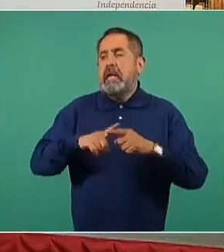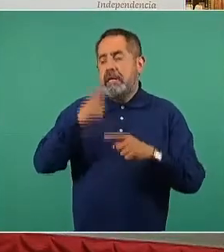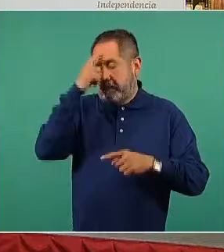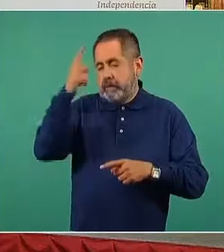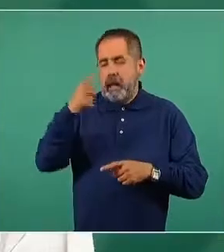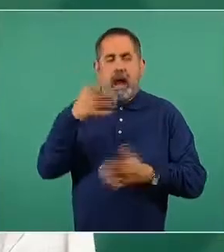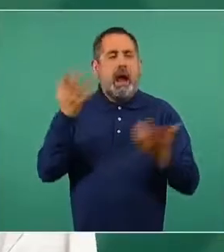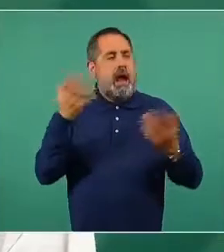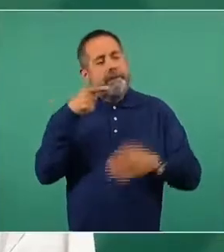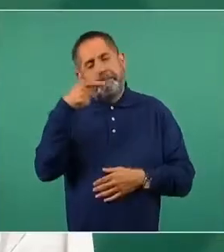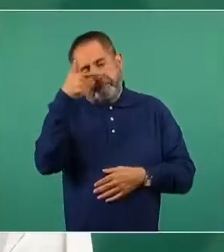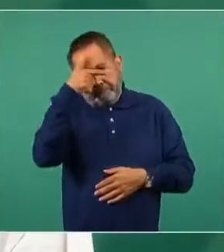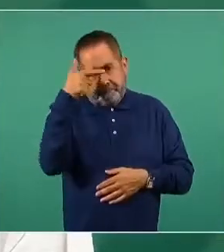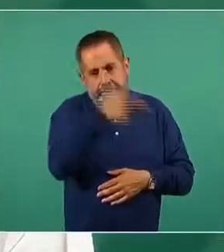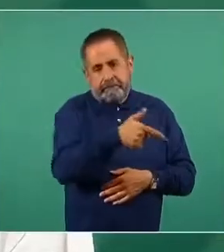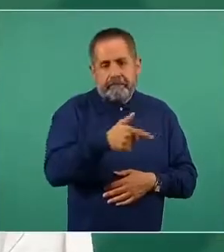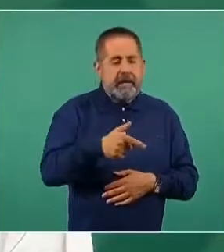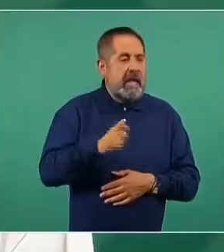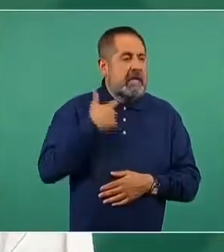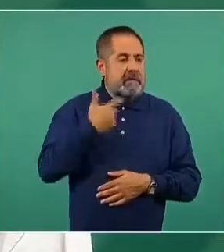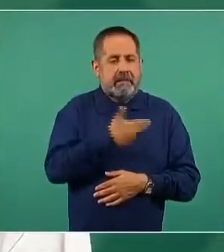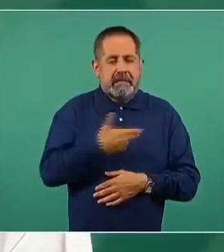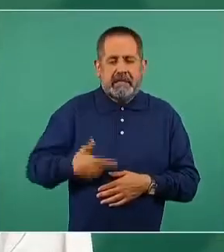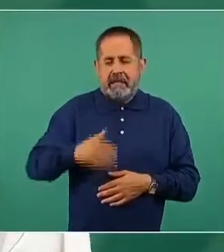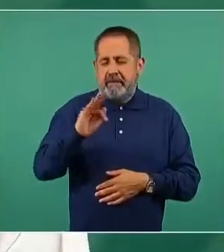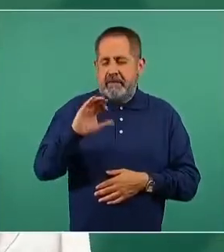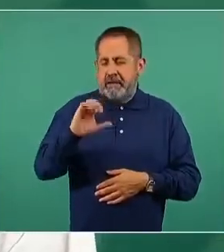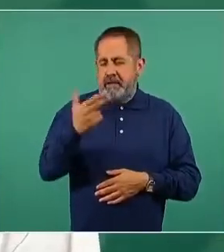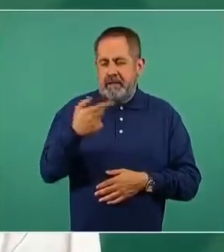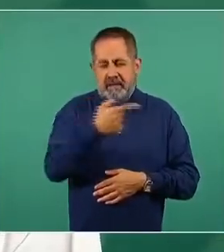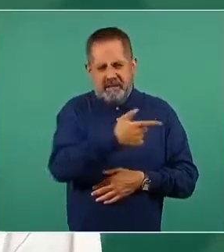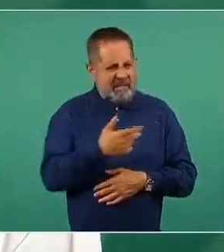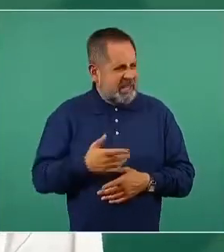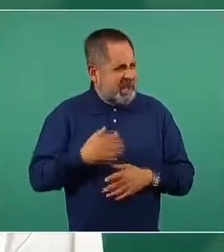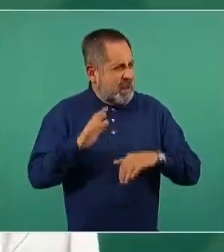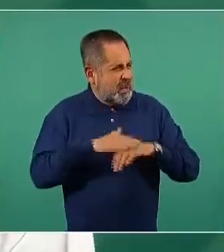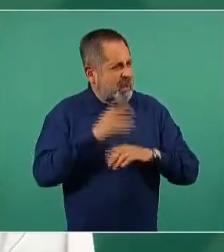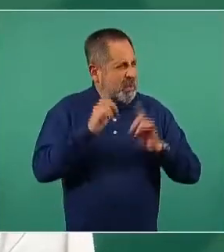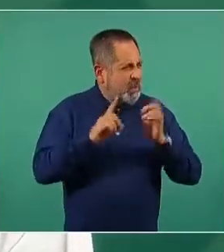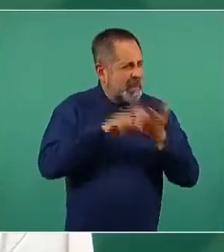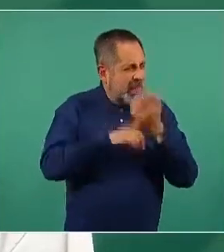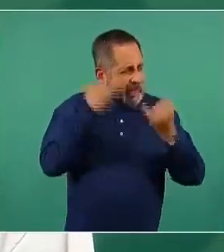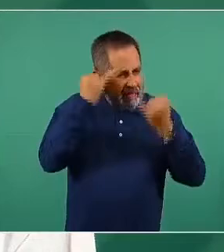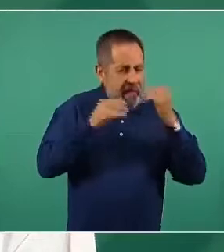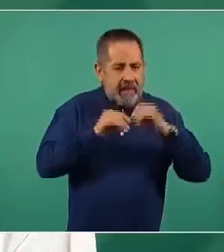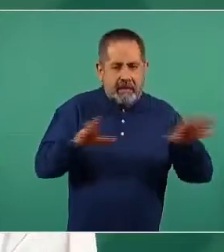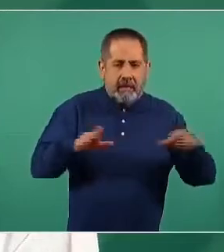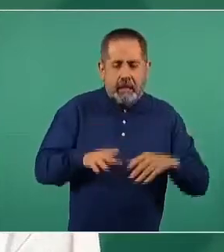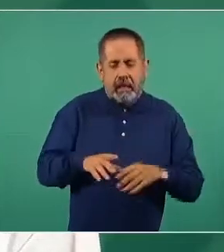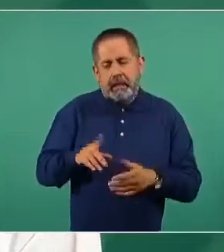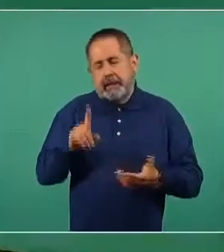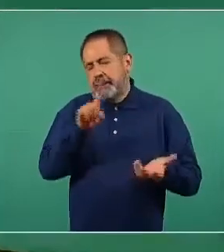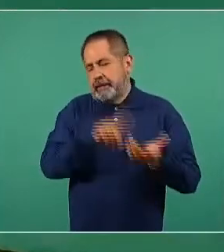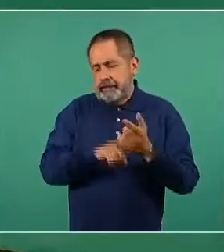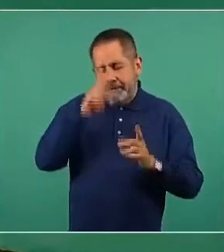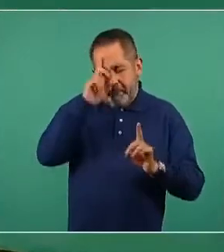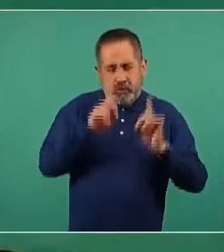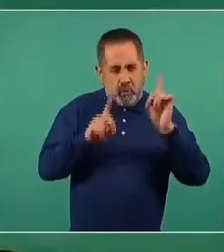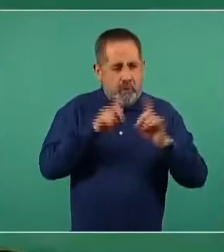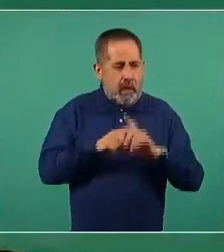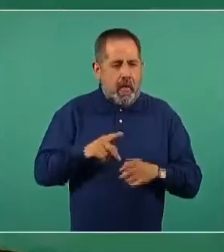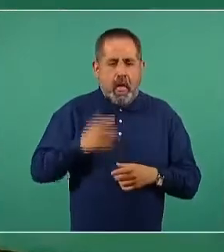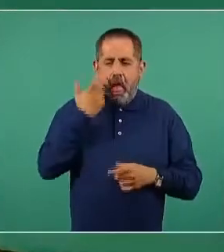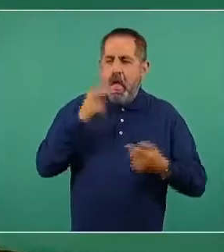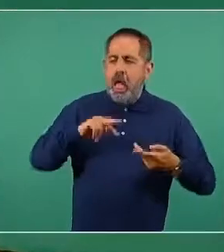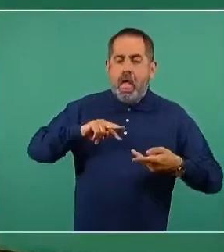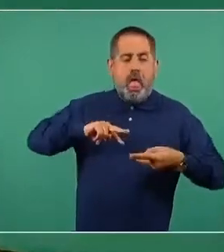salió, pero nos causaba cierta confusión por qué había esta idea. Sospechamos que es una